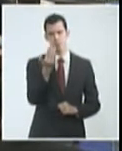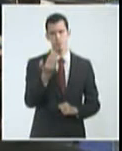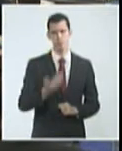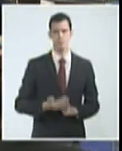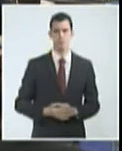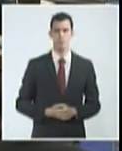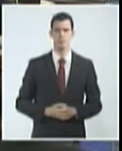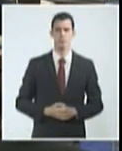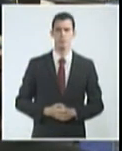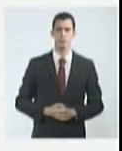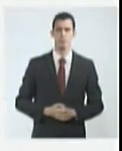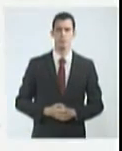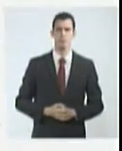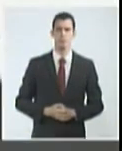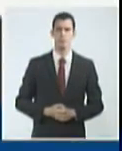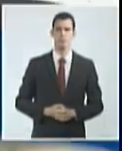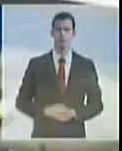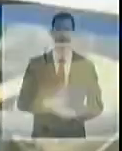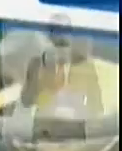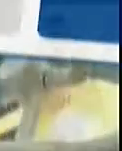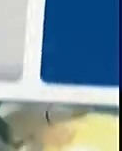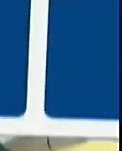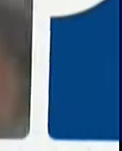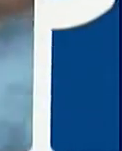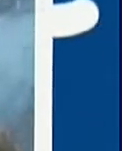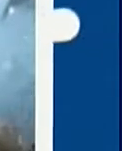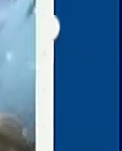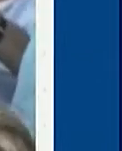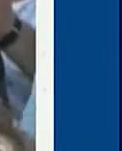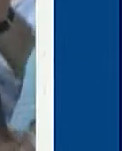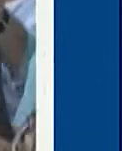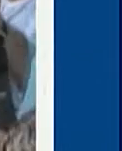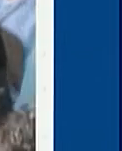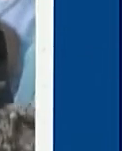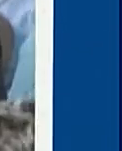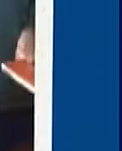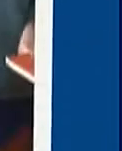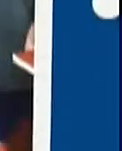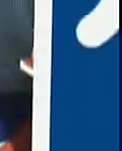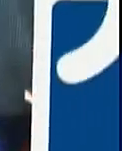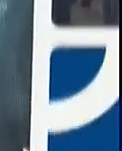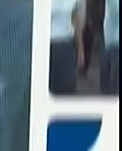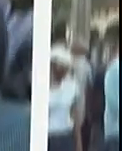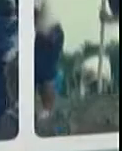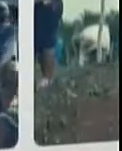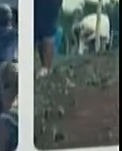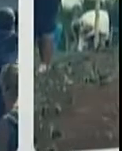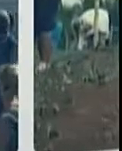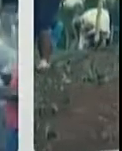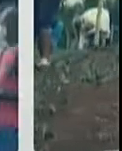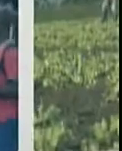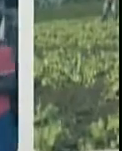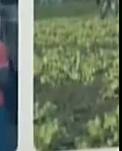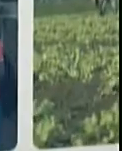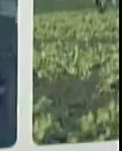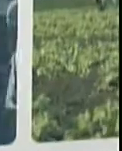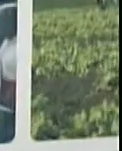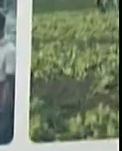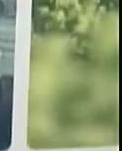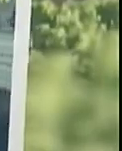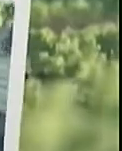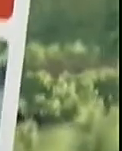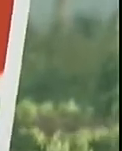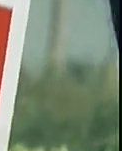hacer una pausa. En esta dosis están la fe y la fuerza de un país más